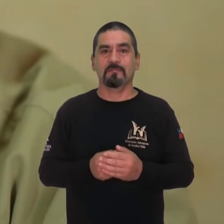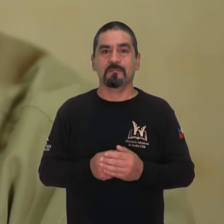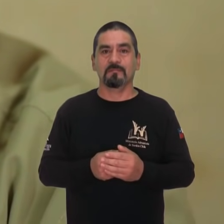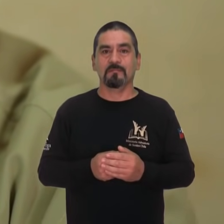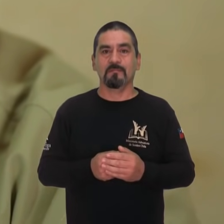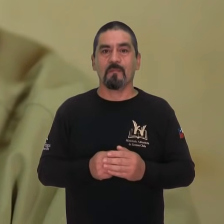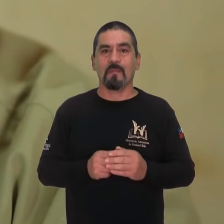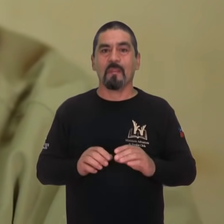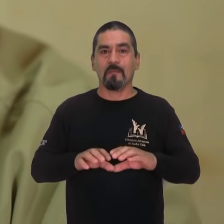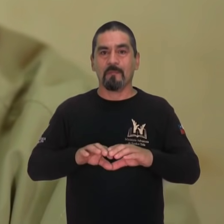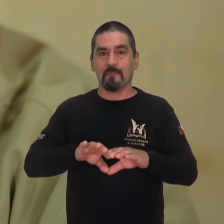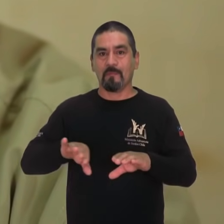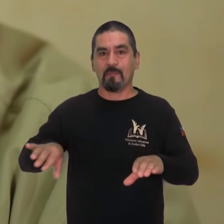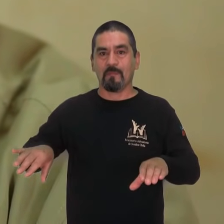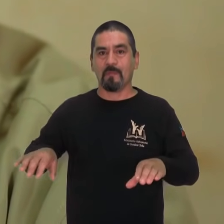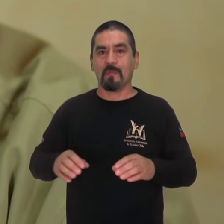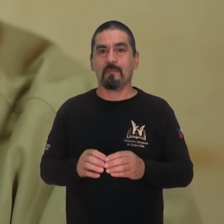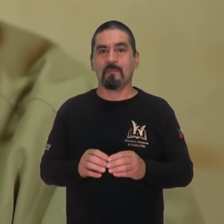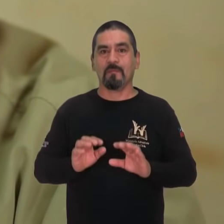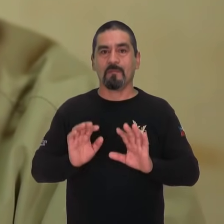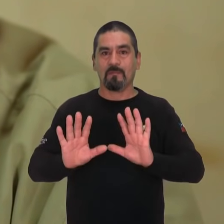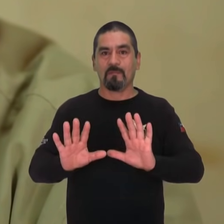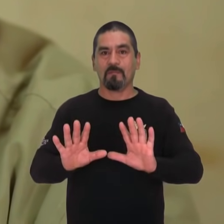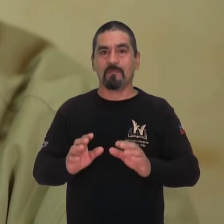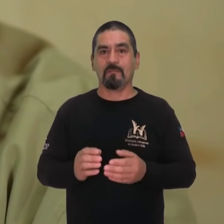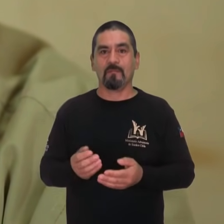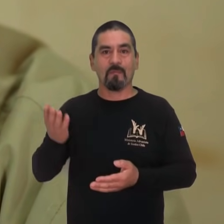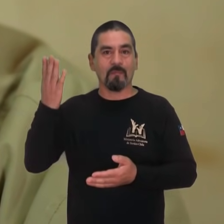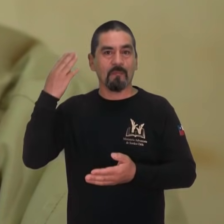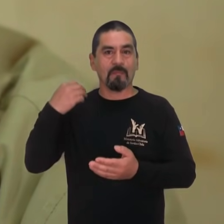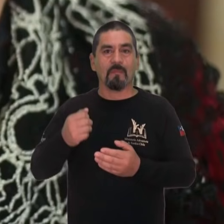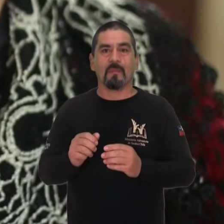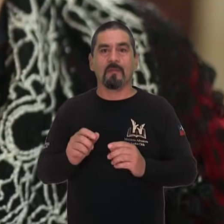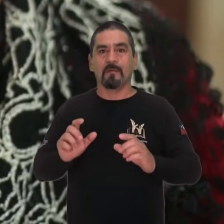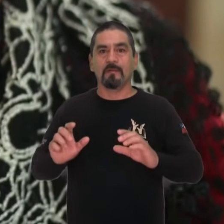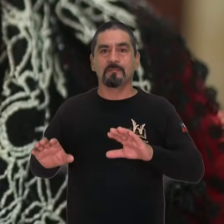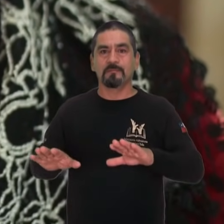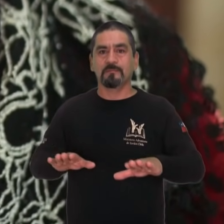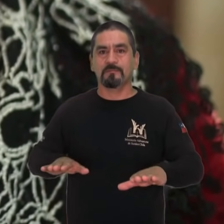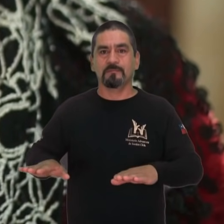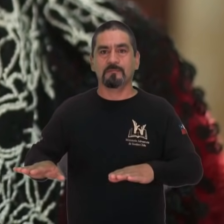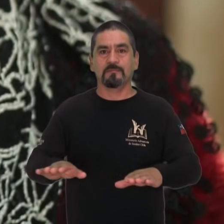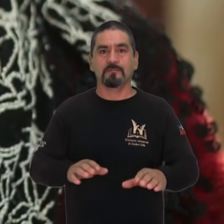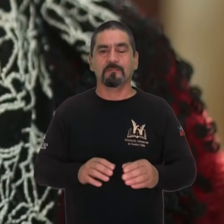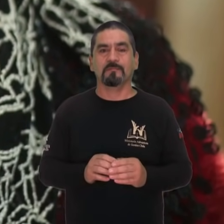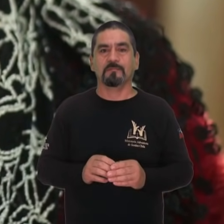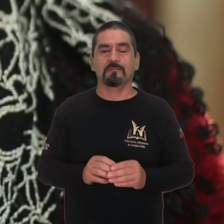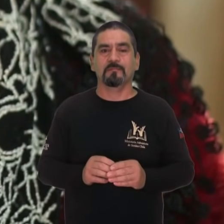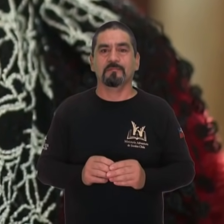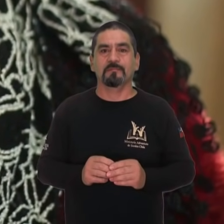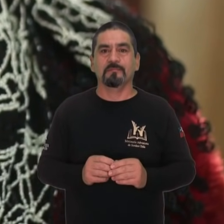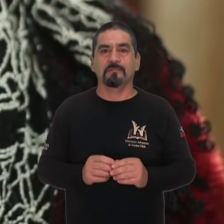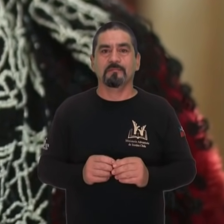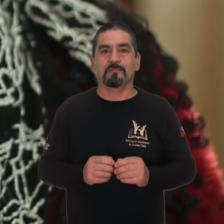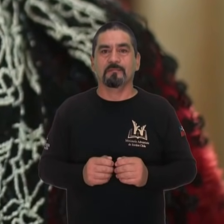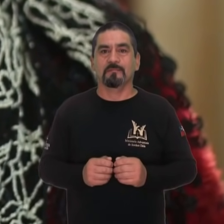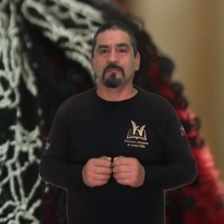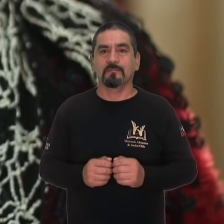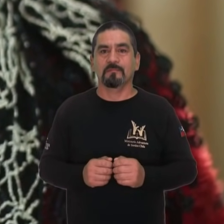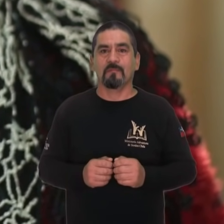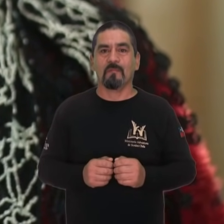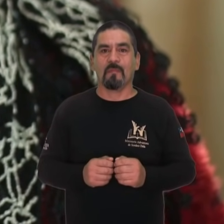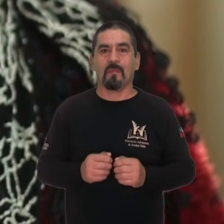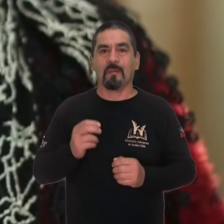vamos a separar el diezmo antes de cualquier cosa. Así no corremos el riesgo de ser infieles a Dios.